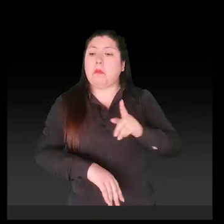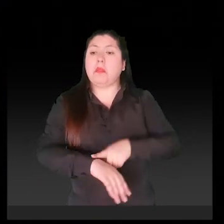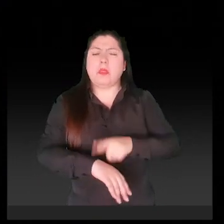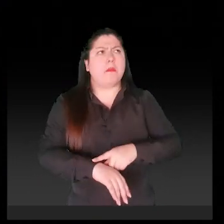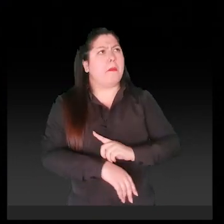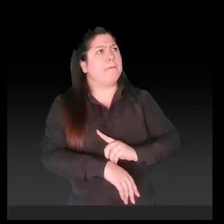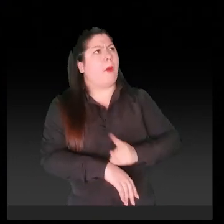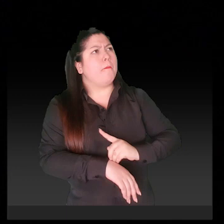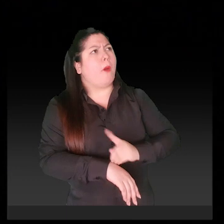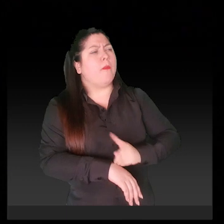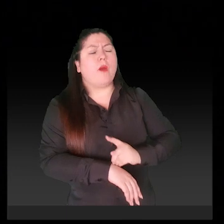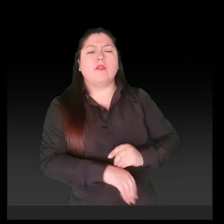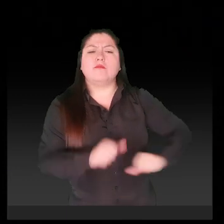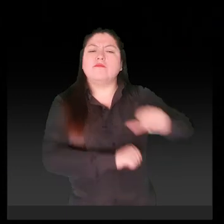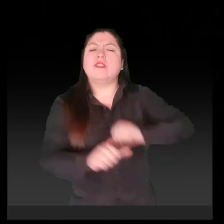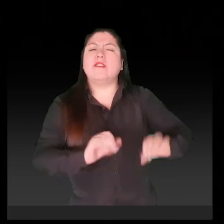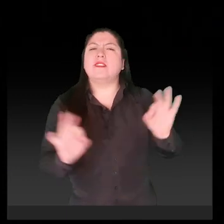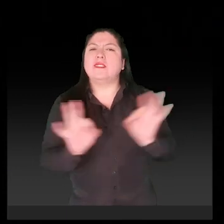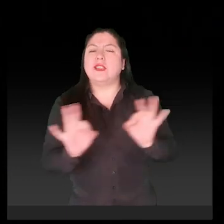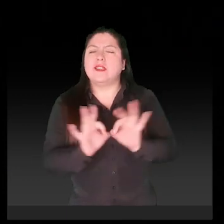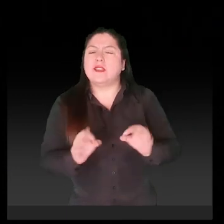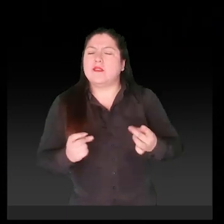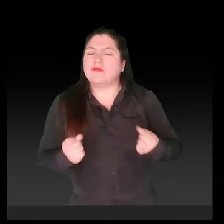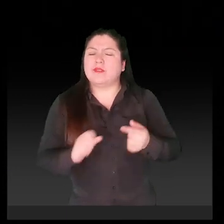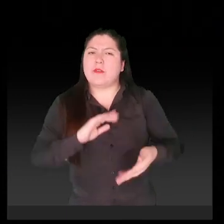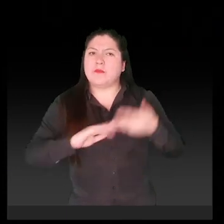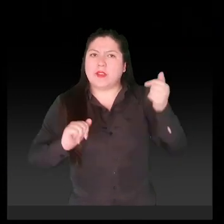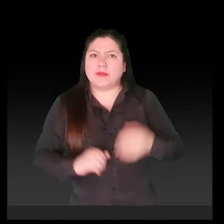para que los trámites sean de manera fácil y sencilla.